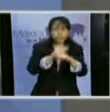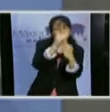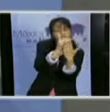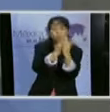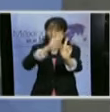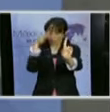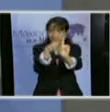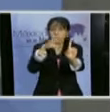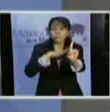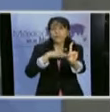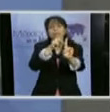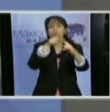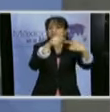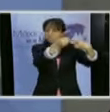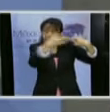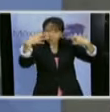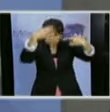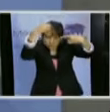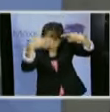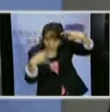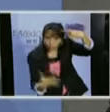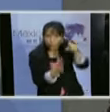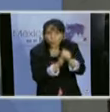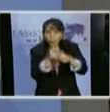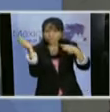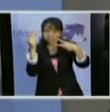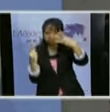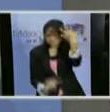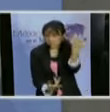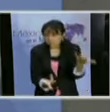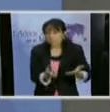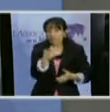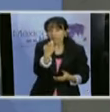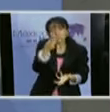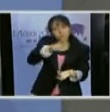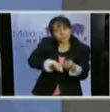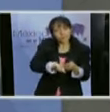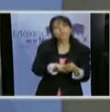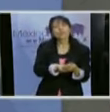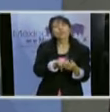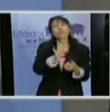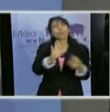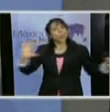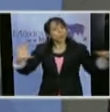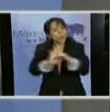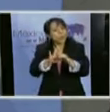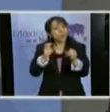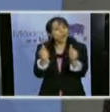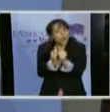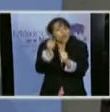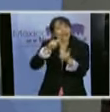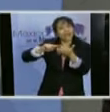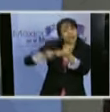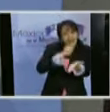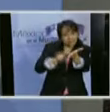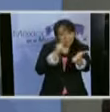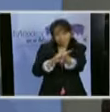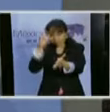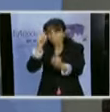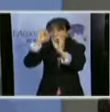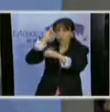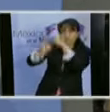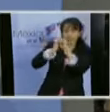desarrollo sustentable considere los acuerdos internacionales que el gobierno mexicano firma, el acuerdo climático,